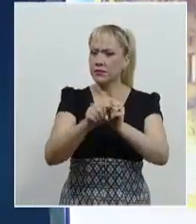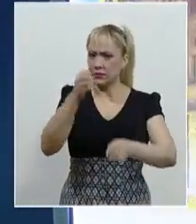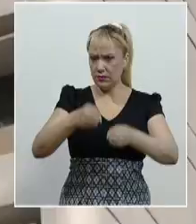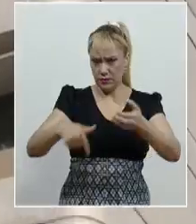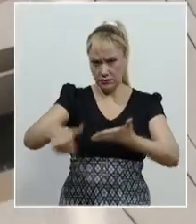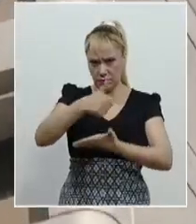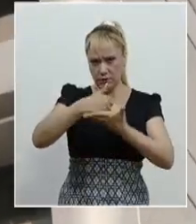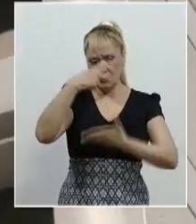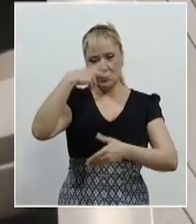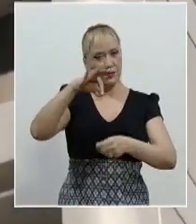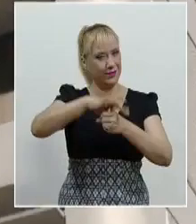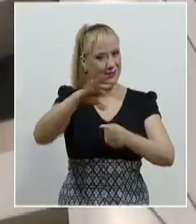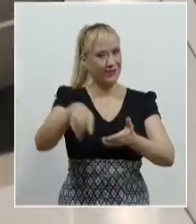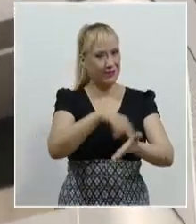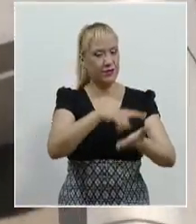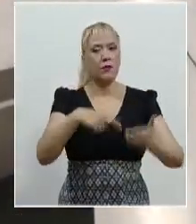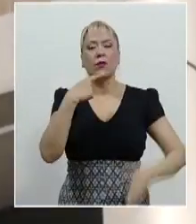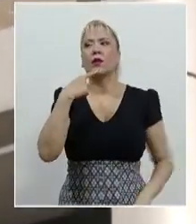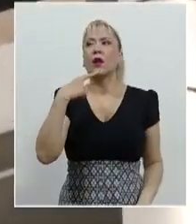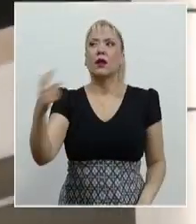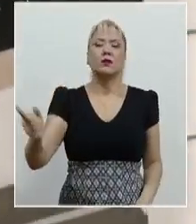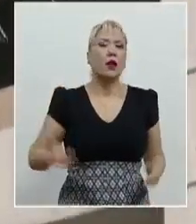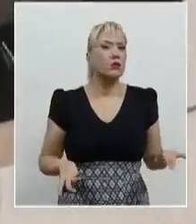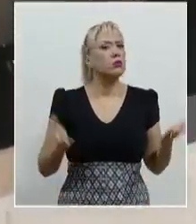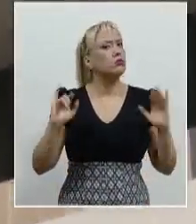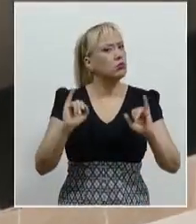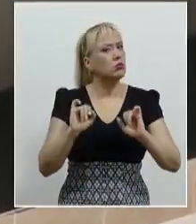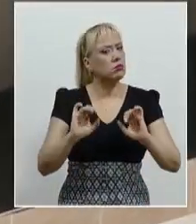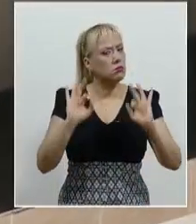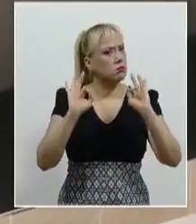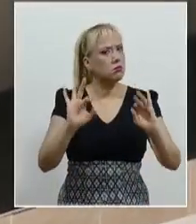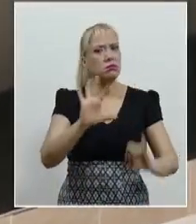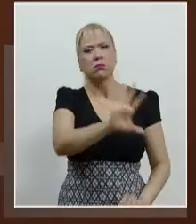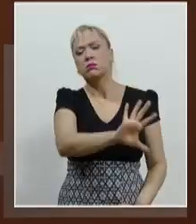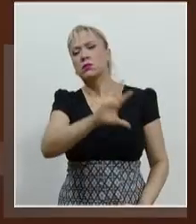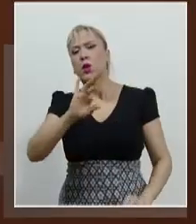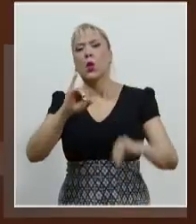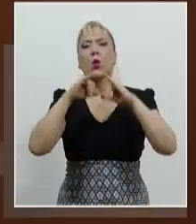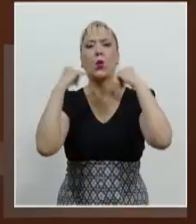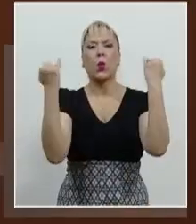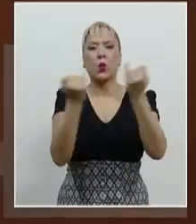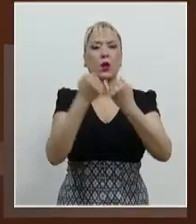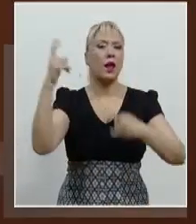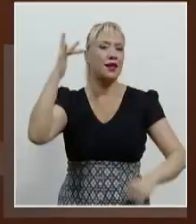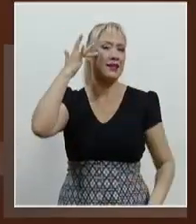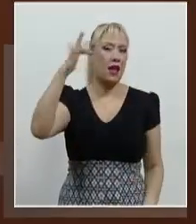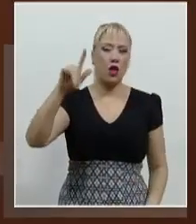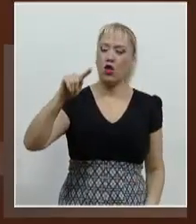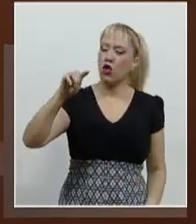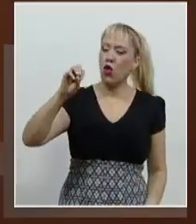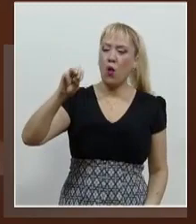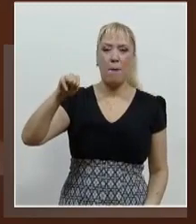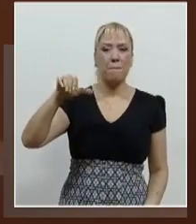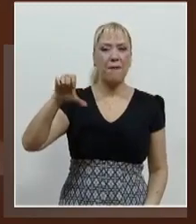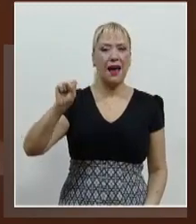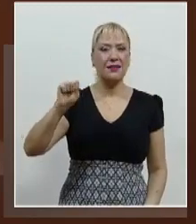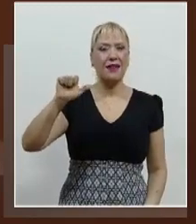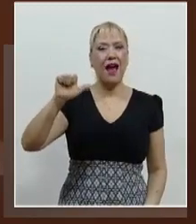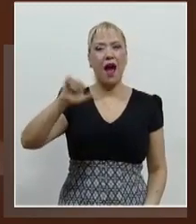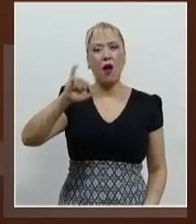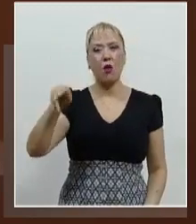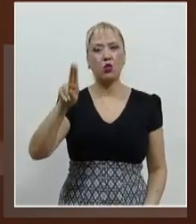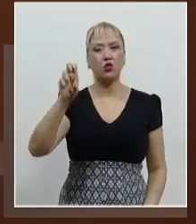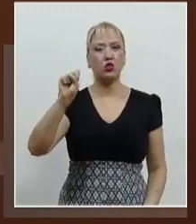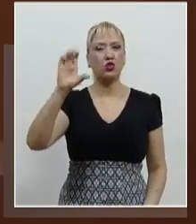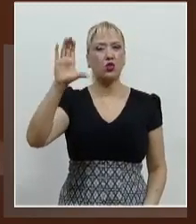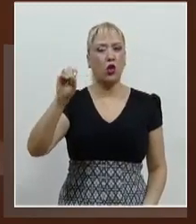del Tribunal Electoral determinó que fue válida la elección de la Junta Cívica en Santo Tomás Ajusco, en la alcaldía Tlalpan,